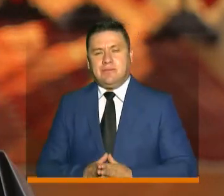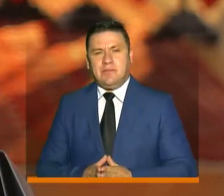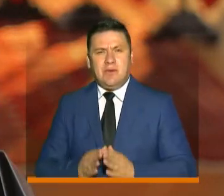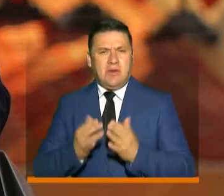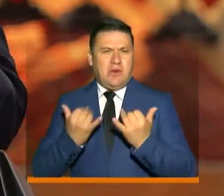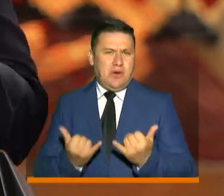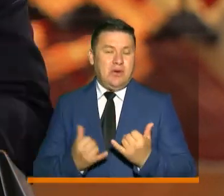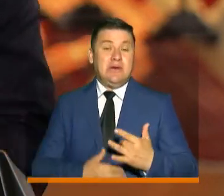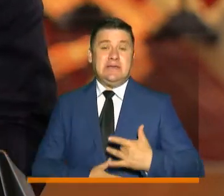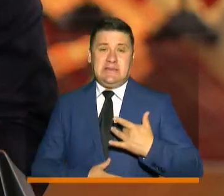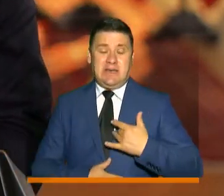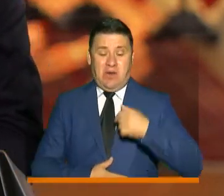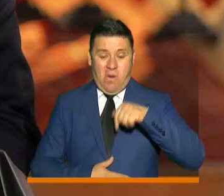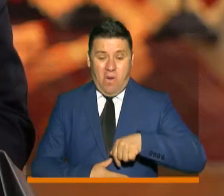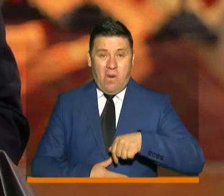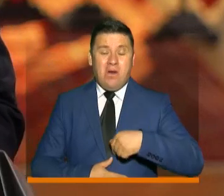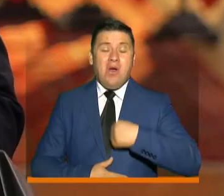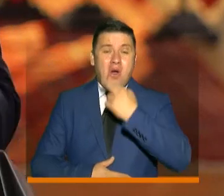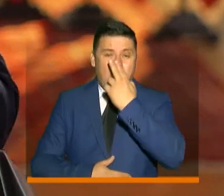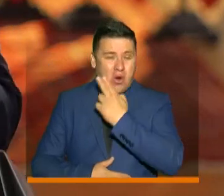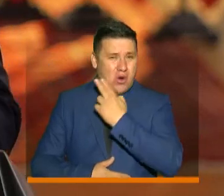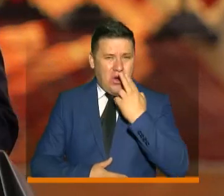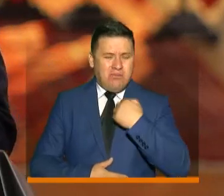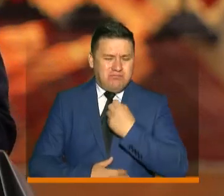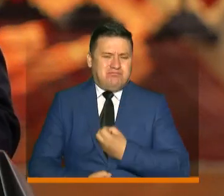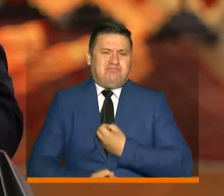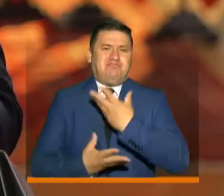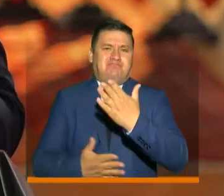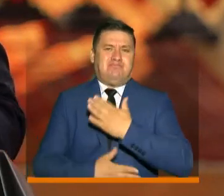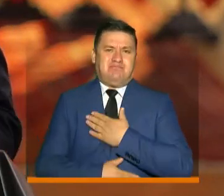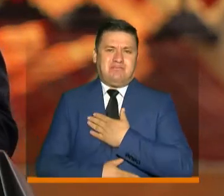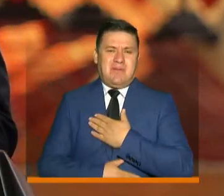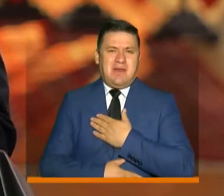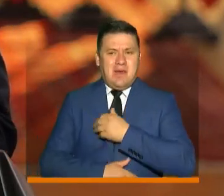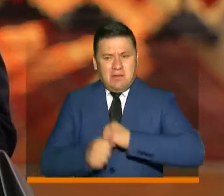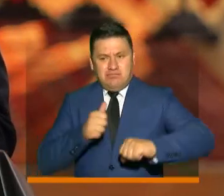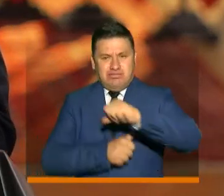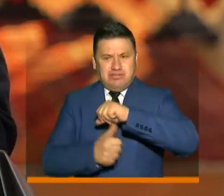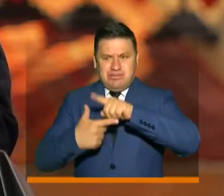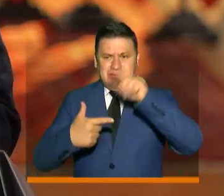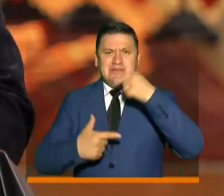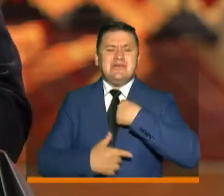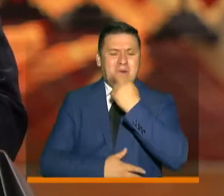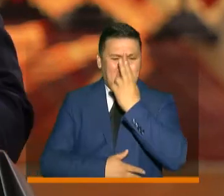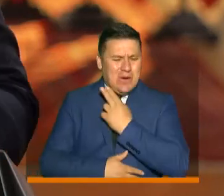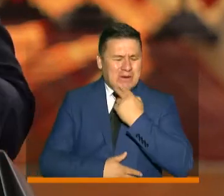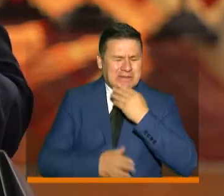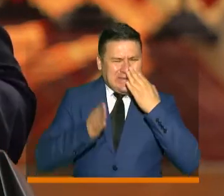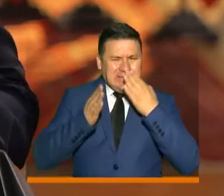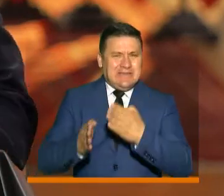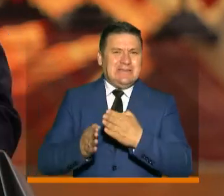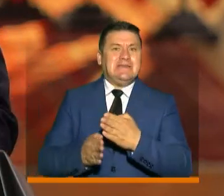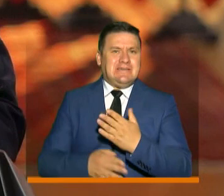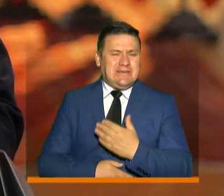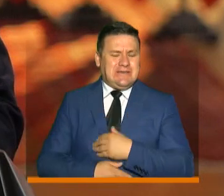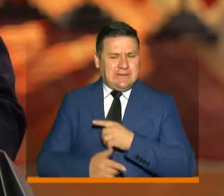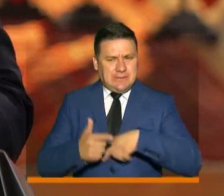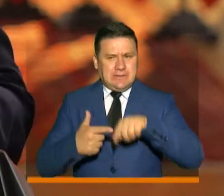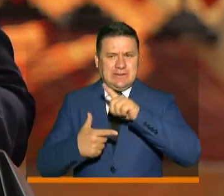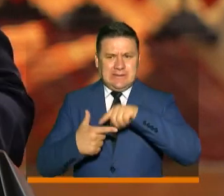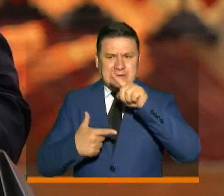también me siento comprometido a manifestar que nuestra agenda de reactivación económica genera un entorno propicio